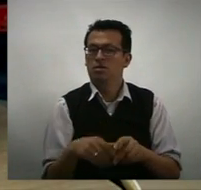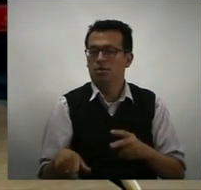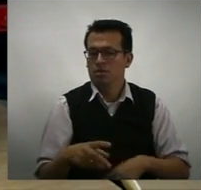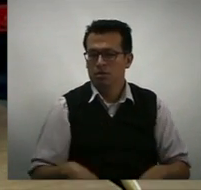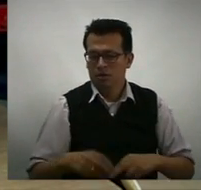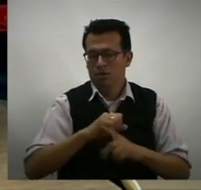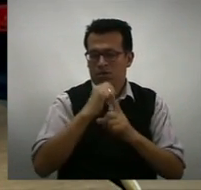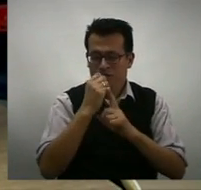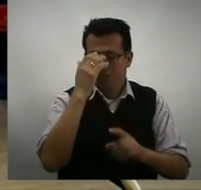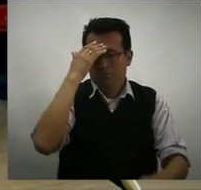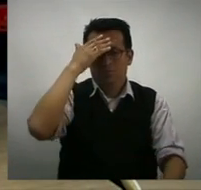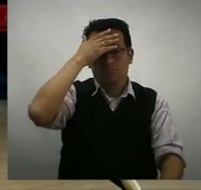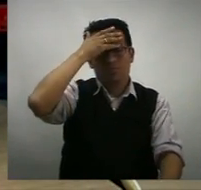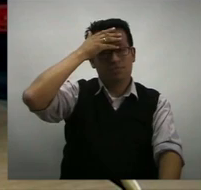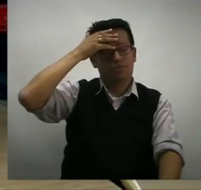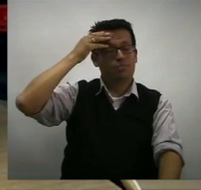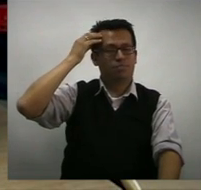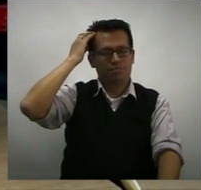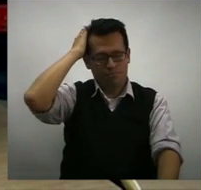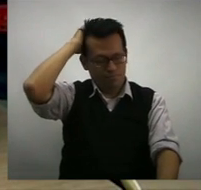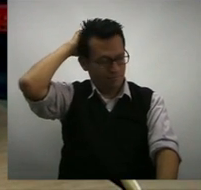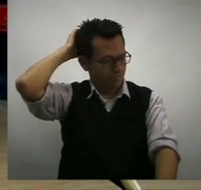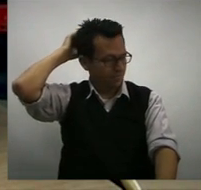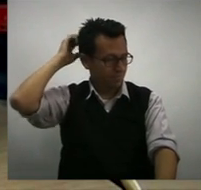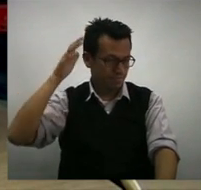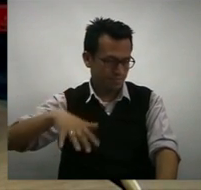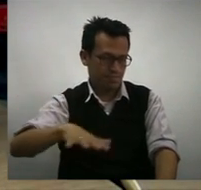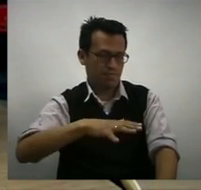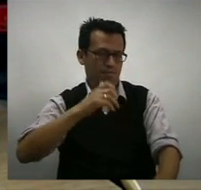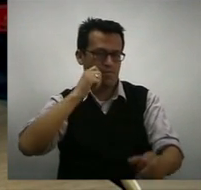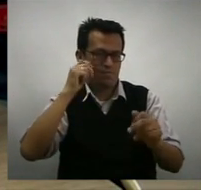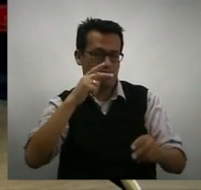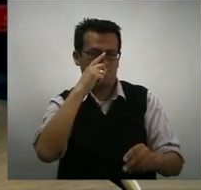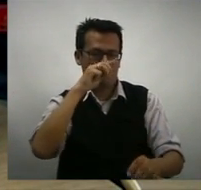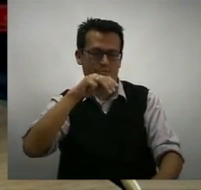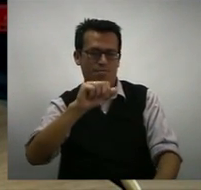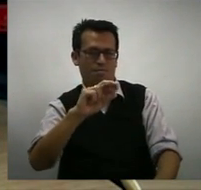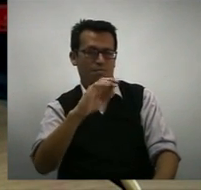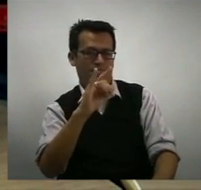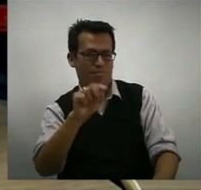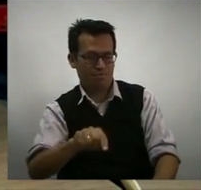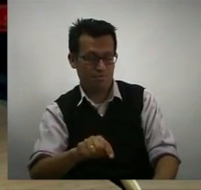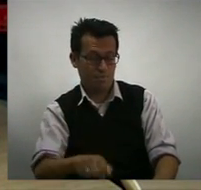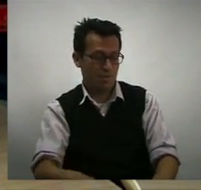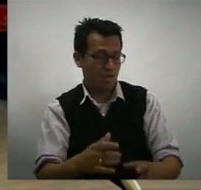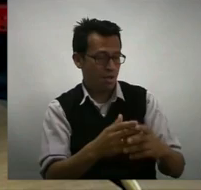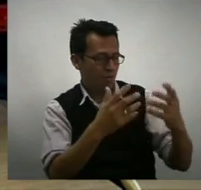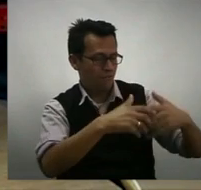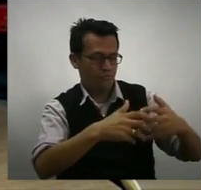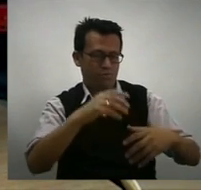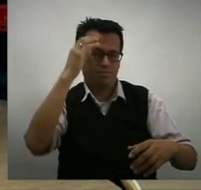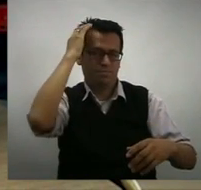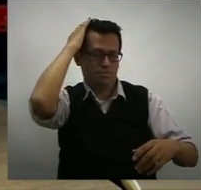de sociabilidad encaminada a la realización de las potencialidades humanas. Marcus. Es así como cada una de las